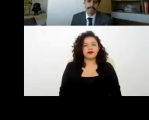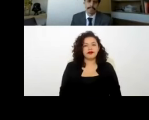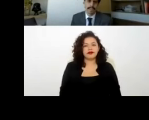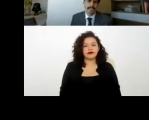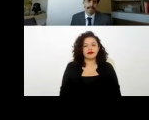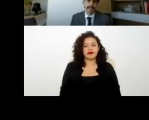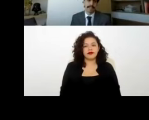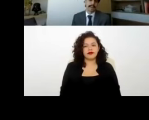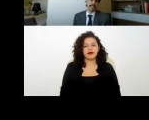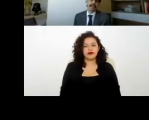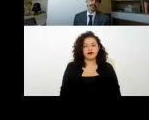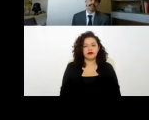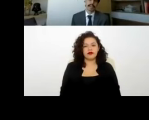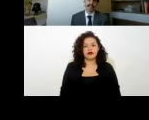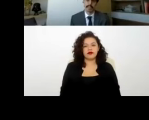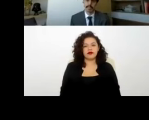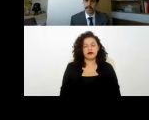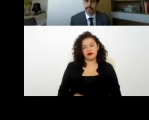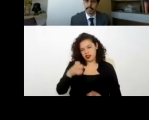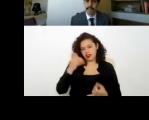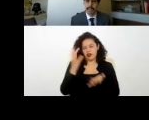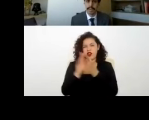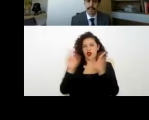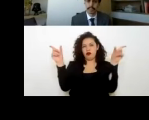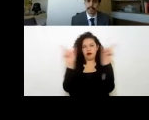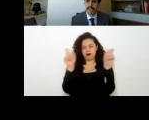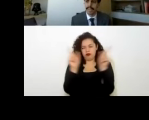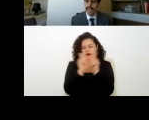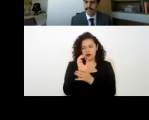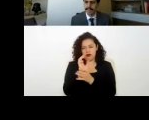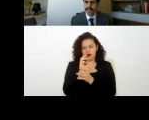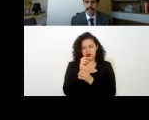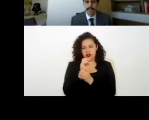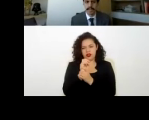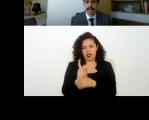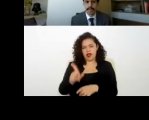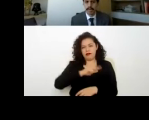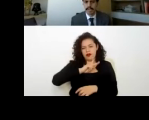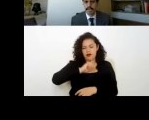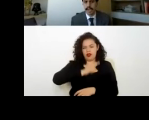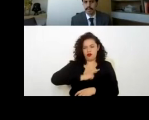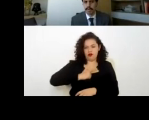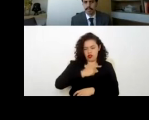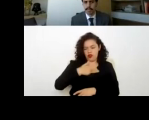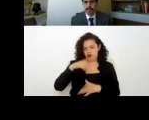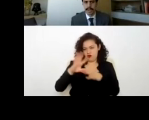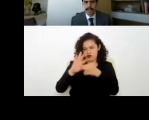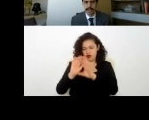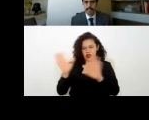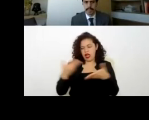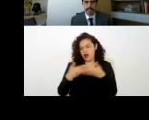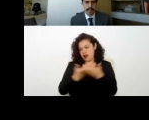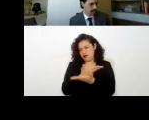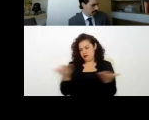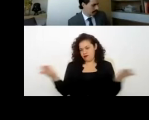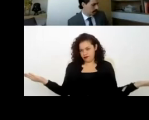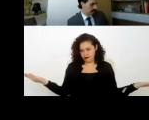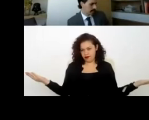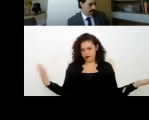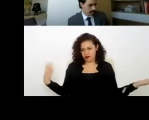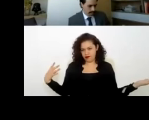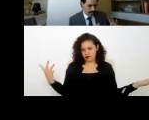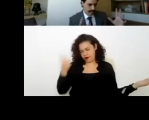Esto es básicamente el repaso que a mí me gustaría darles, pero ahora sí abro el foro para